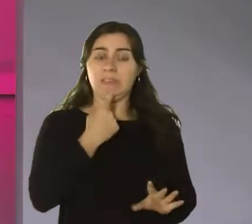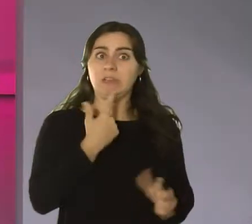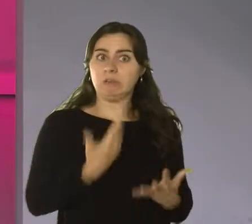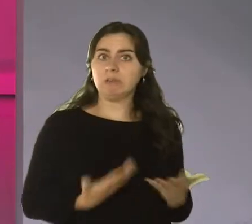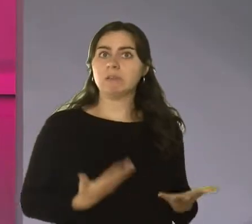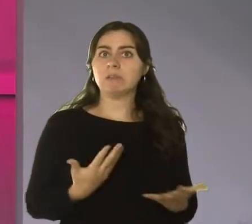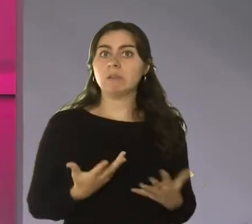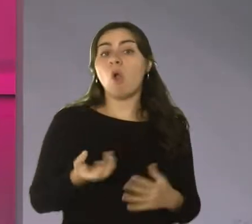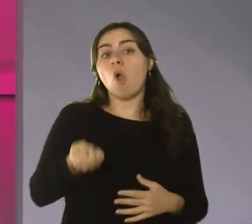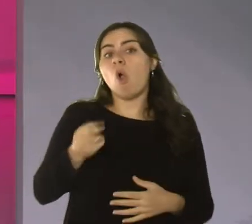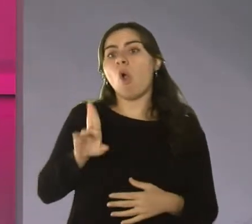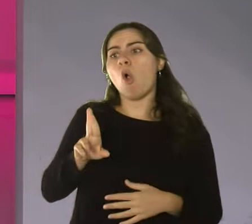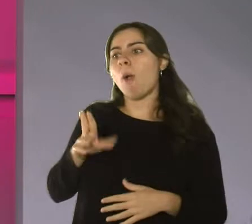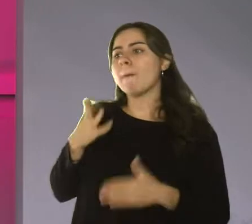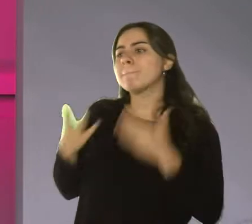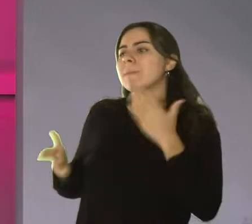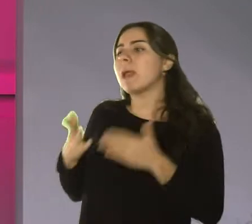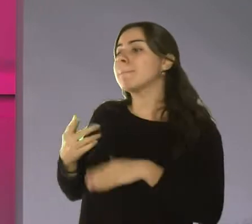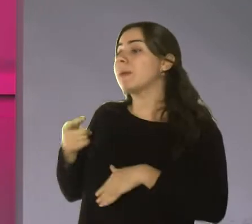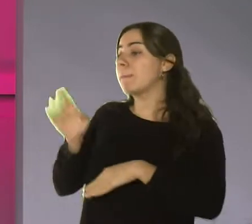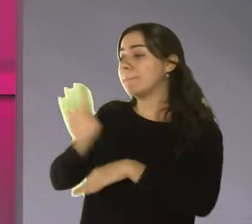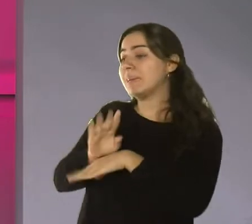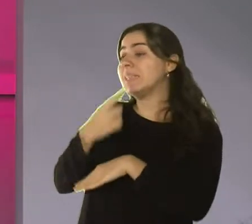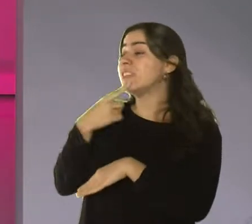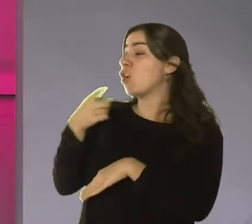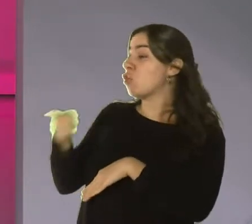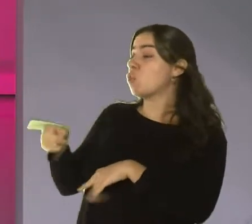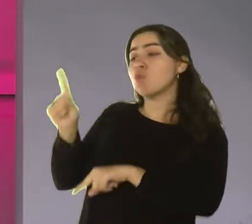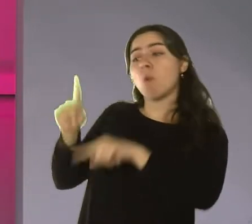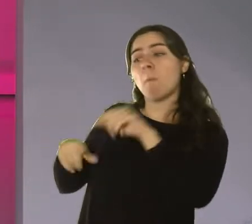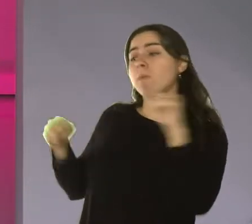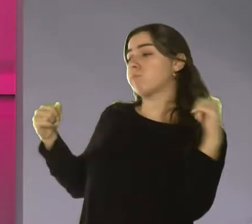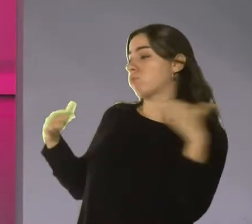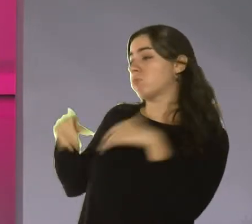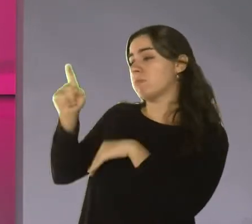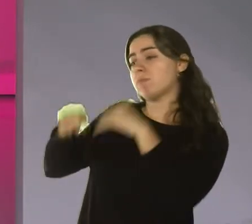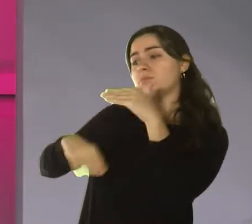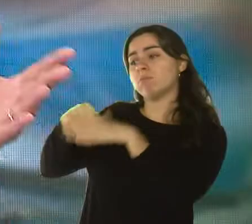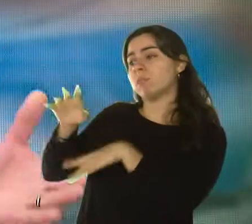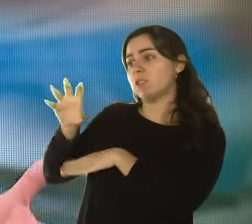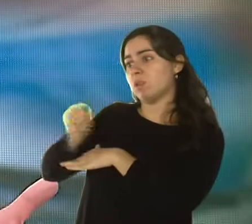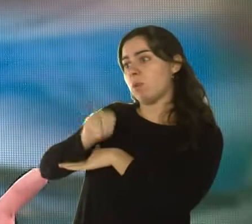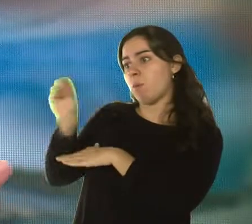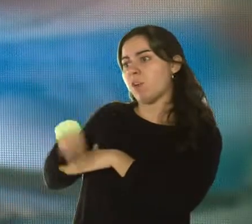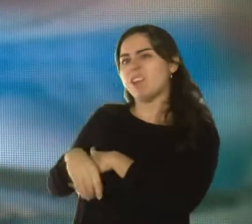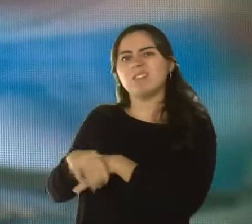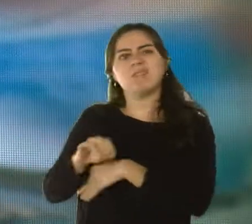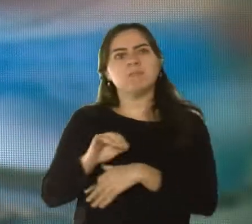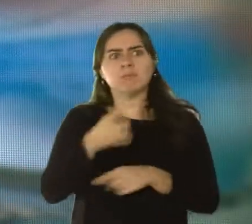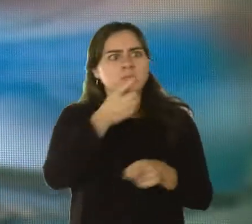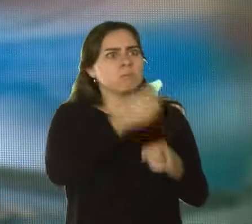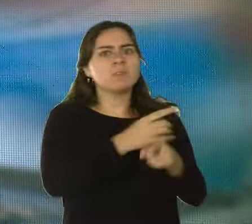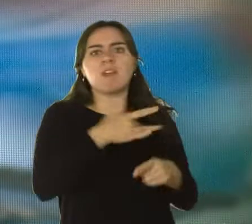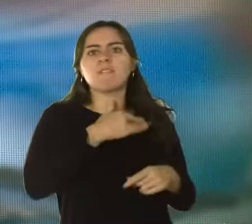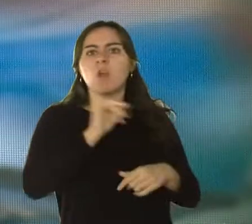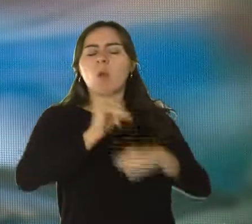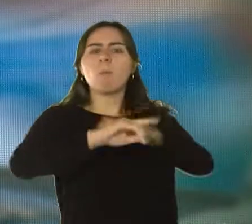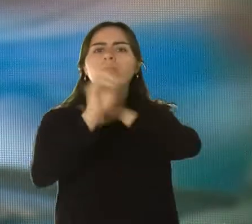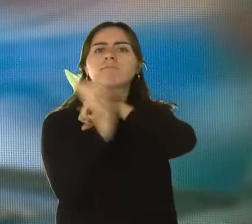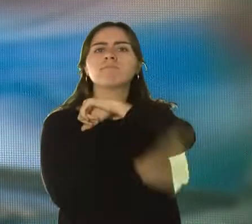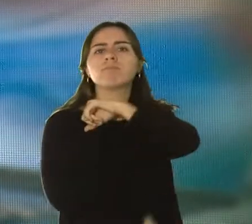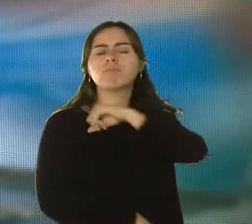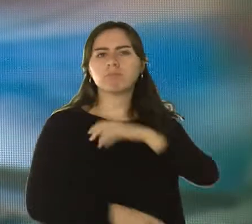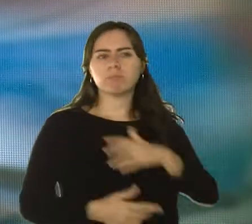la reducción en su capacidad de ingreso de un 50%. Eso es como una penalidad, ¿no? La